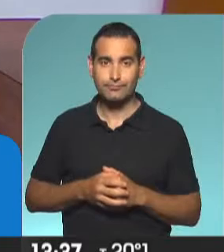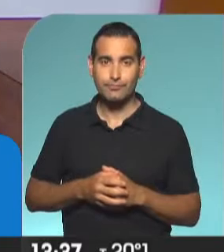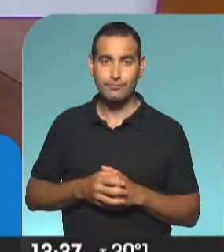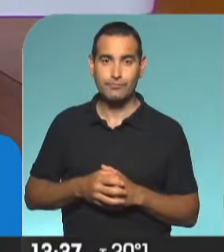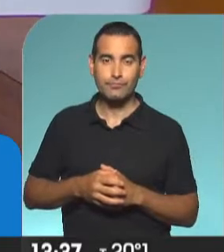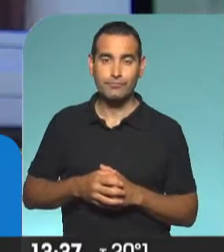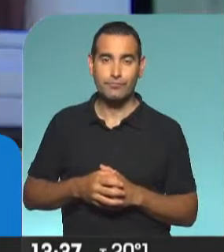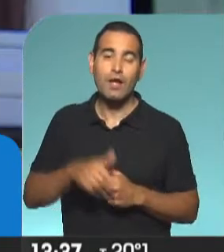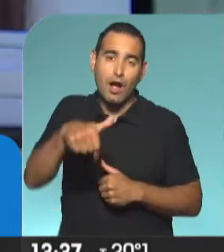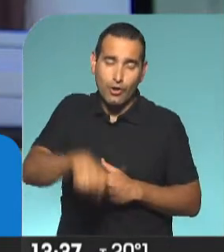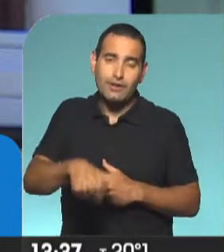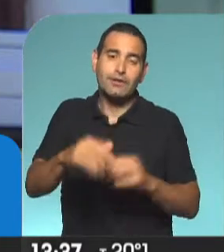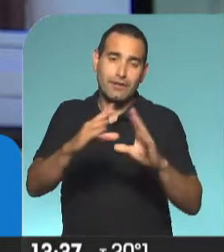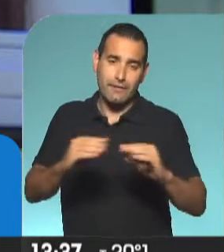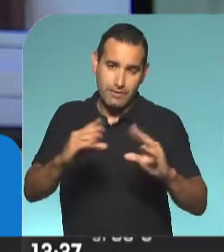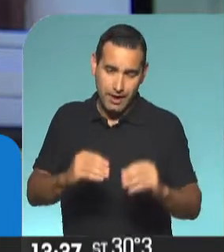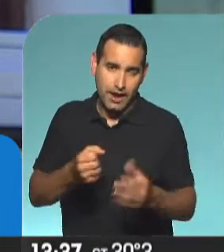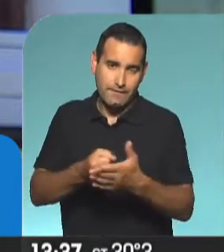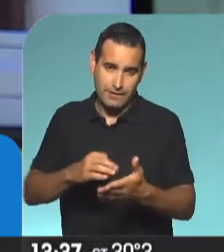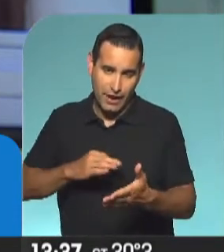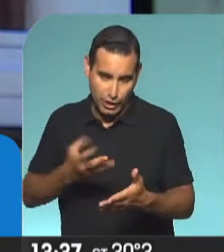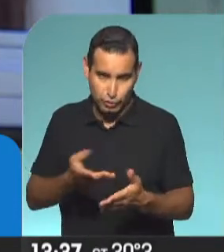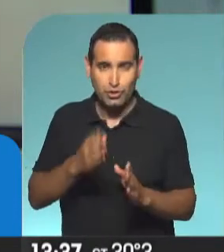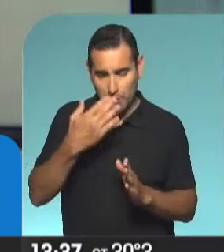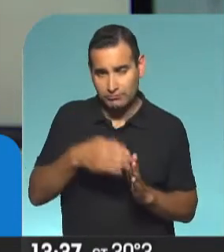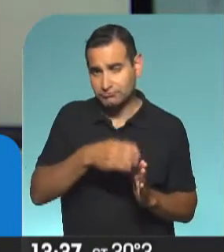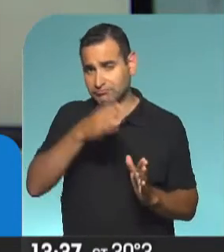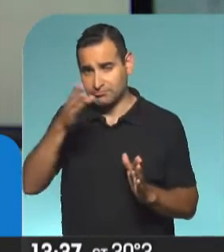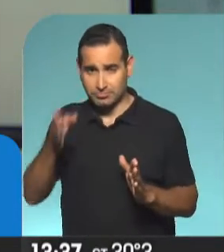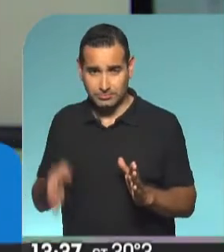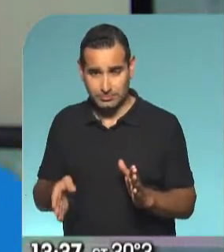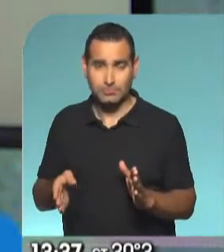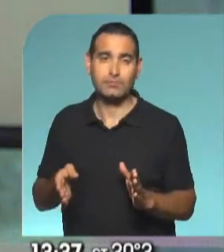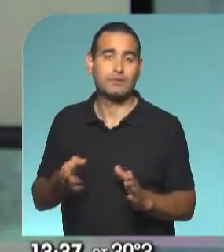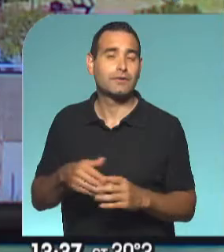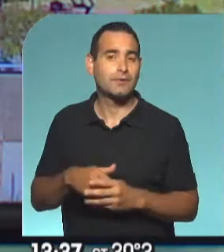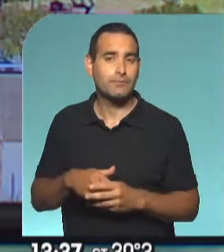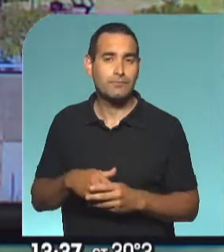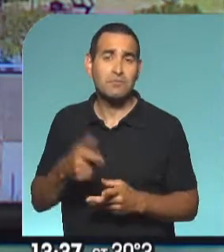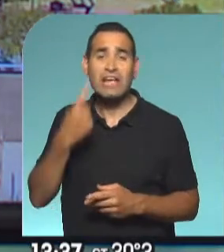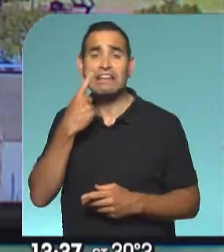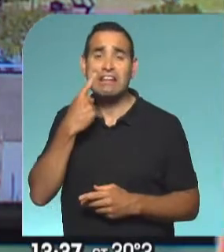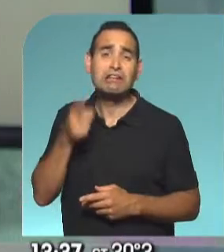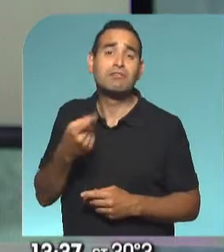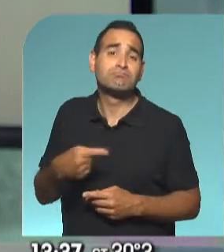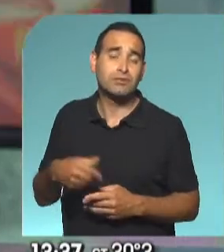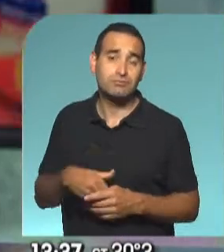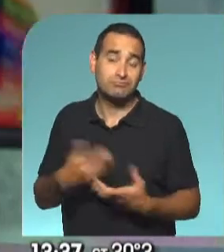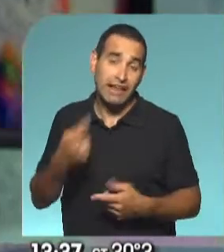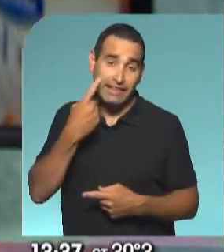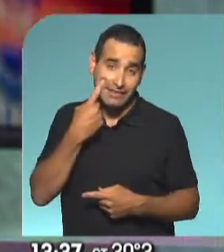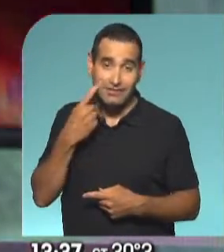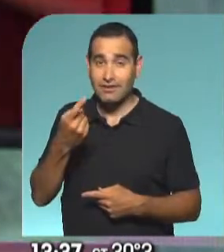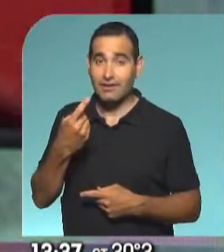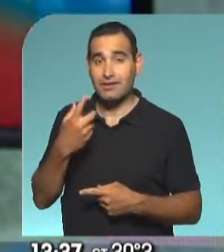por lo menos en estas fiestas y en algún caso se extiende hasta la primera semana para que pueda ser un intendente o intendente massa mandar a sus